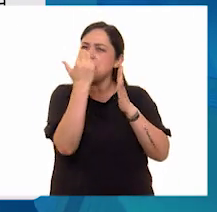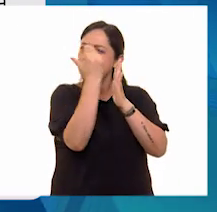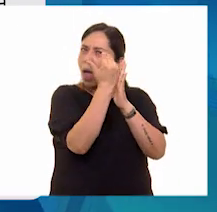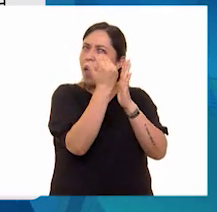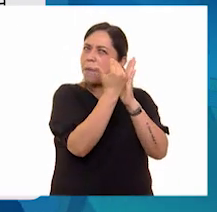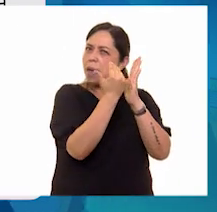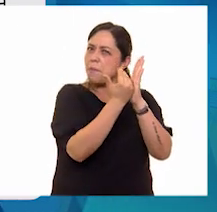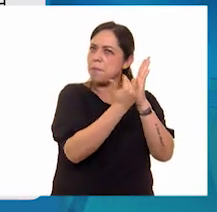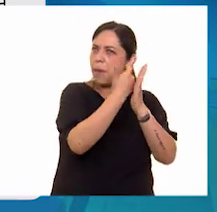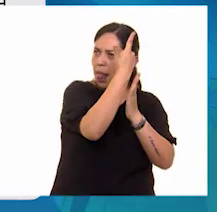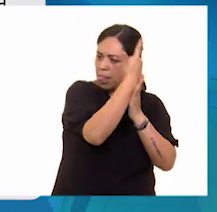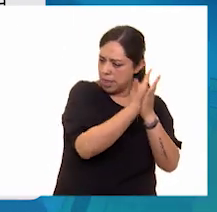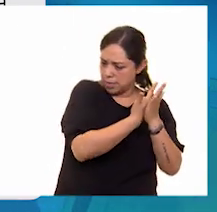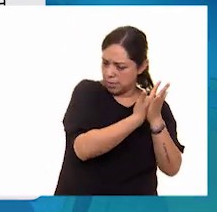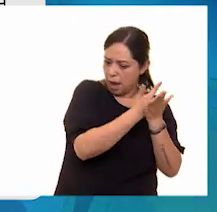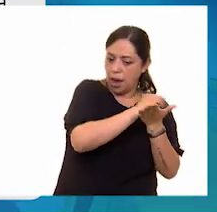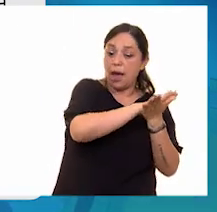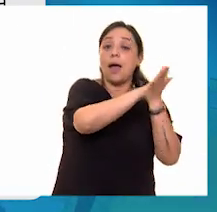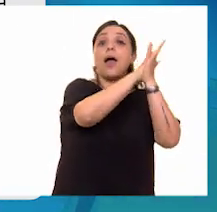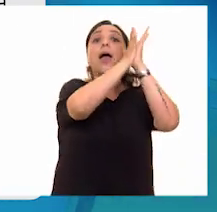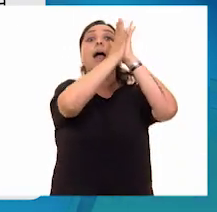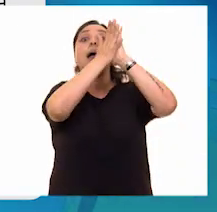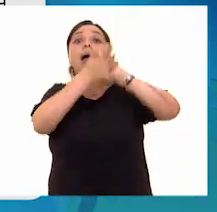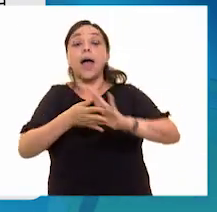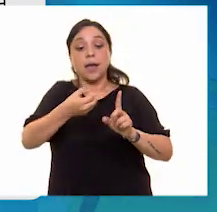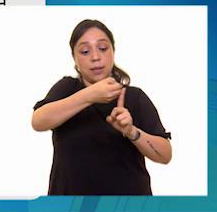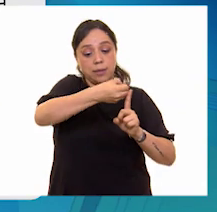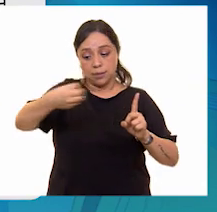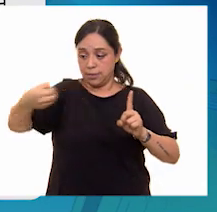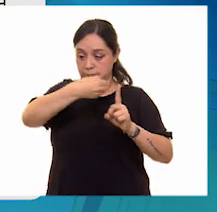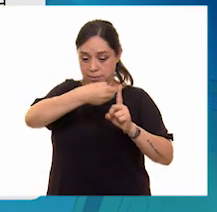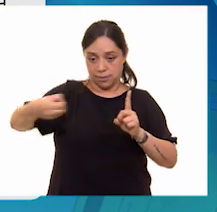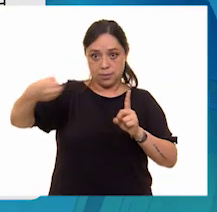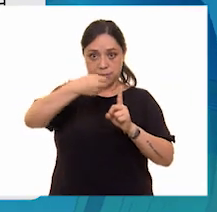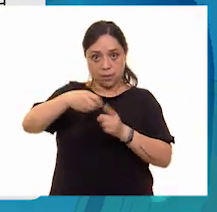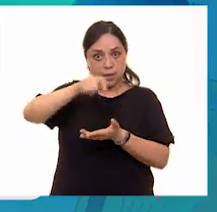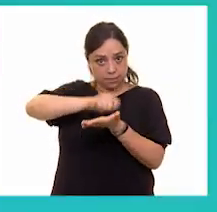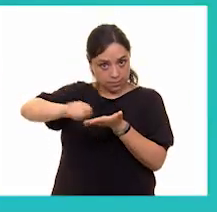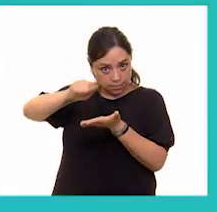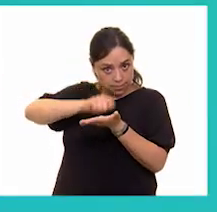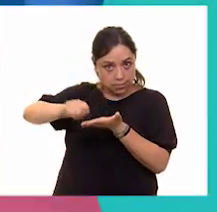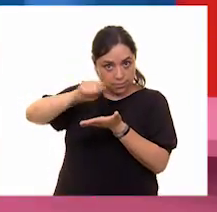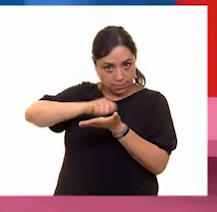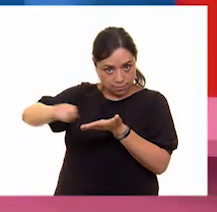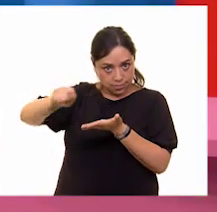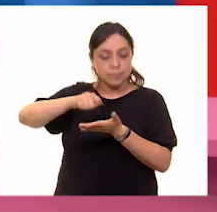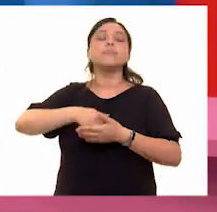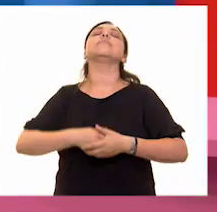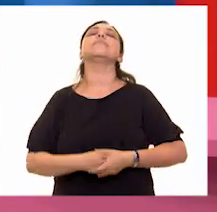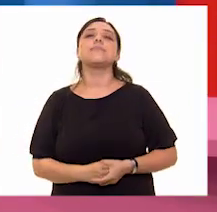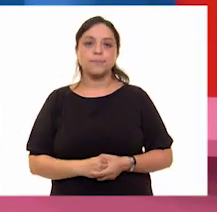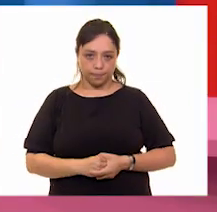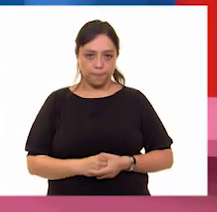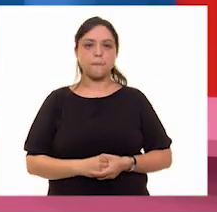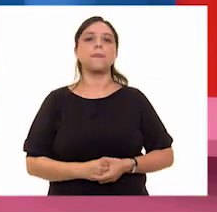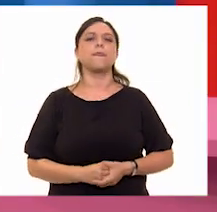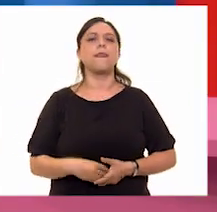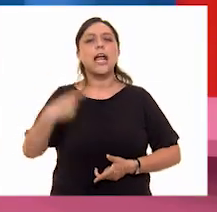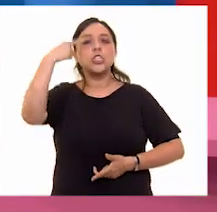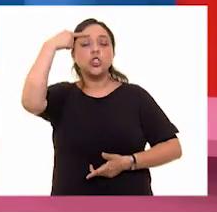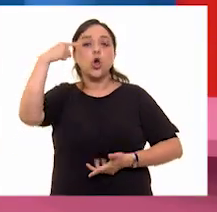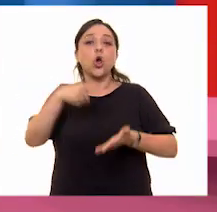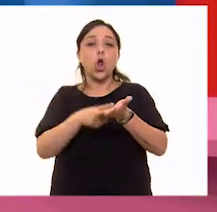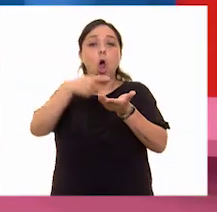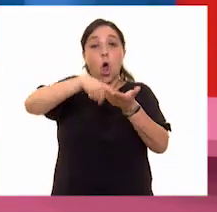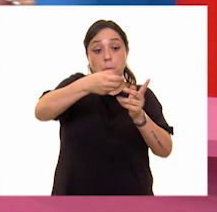Pero ahora tenemos que escribirlo en nuestro escrito. Yo creo que podríamos hacer uso de signos de